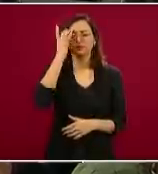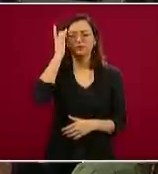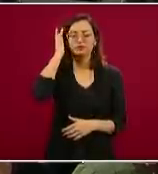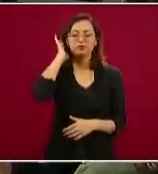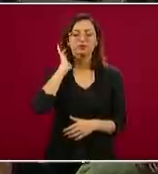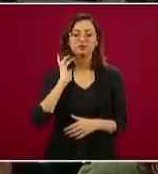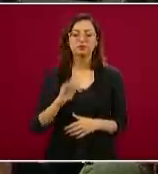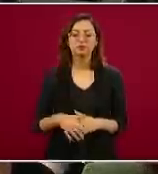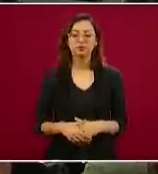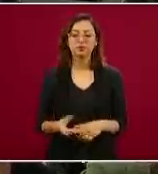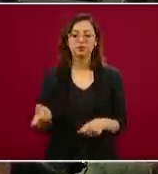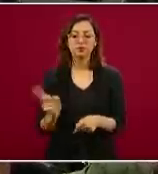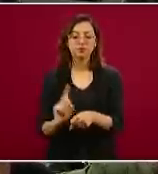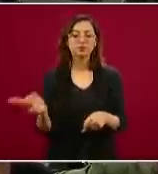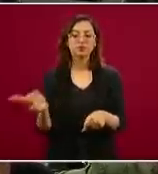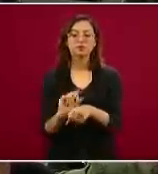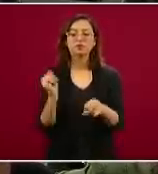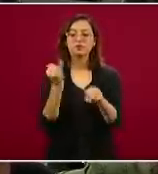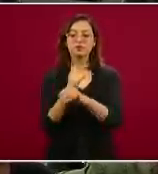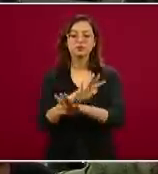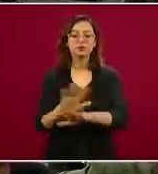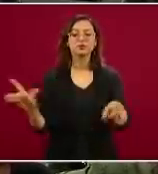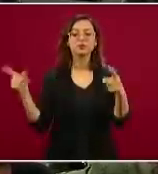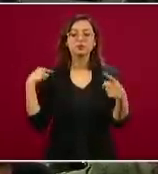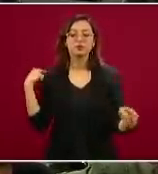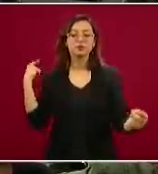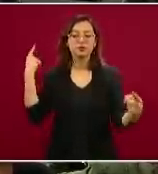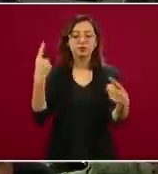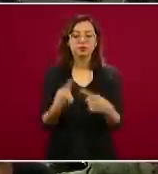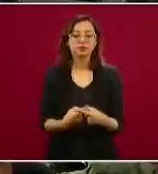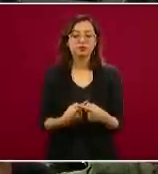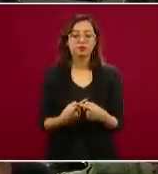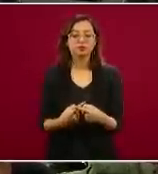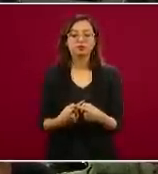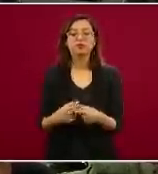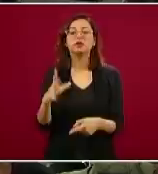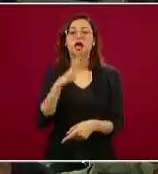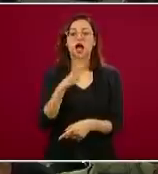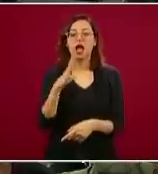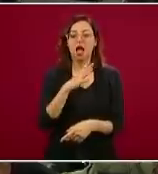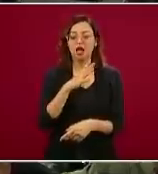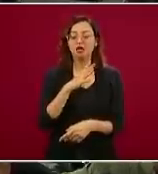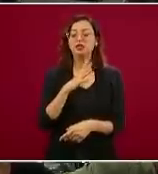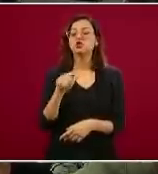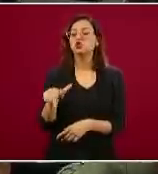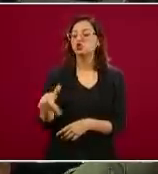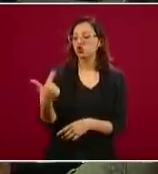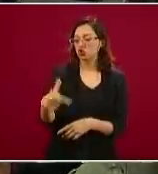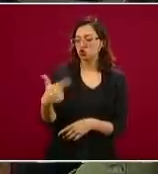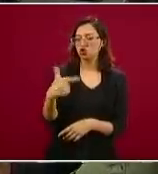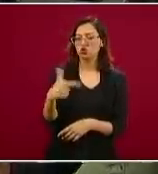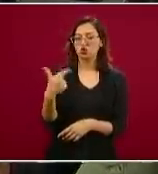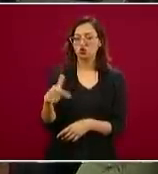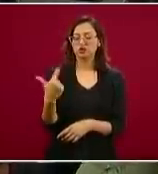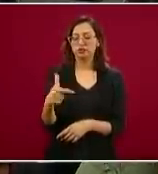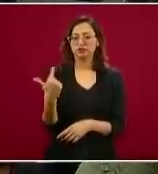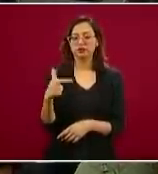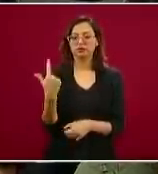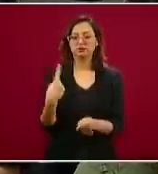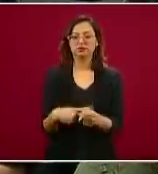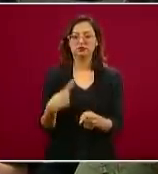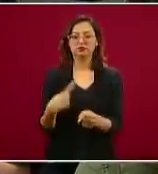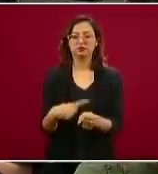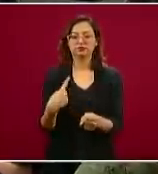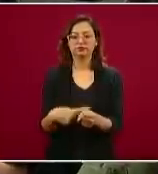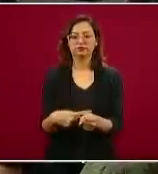que hemos informado todos los días, hasta el momento ha tenido 12 casos. Ahí vean la inconsistencia, es un error de